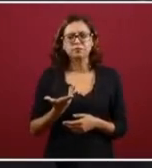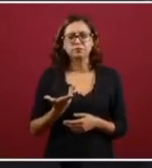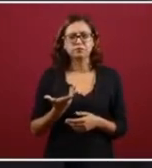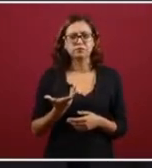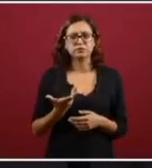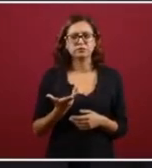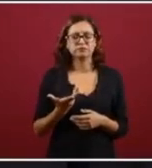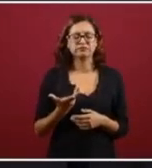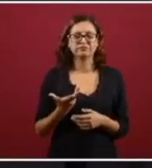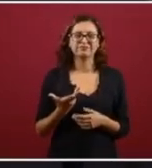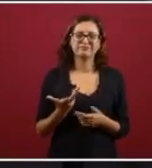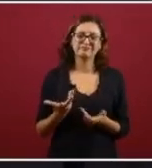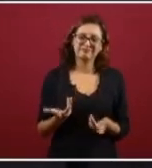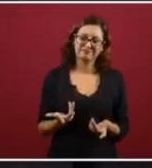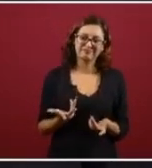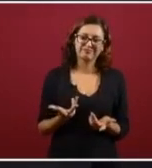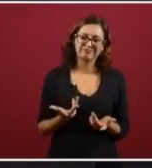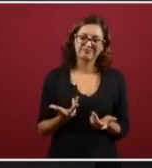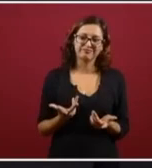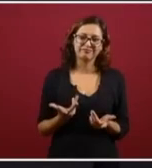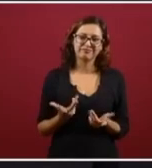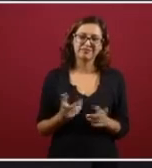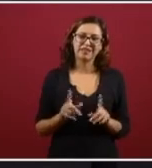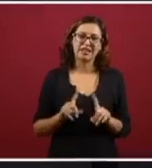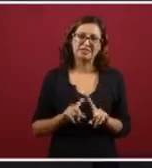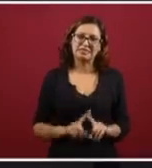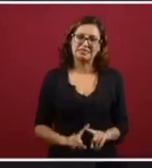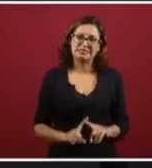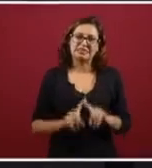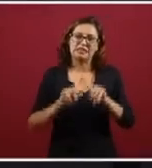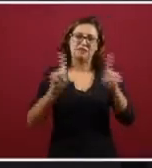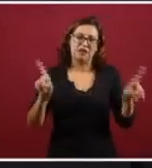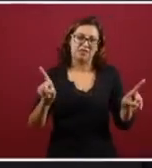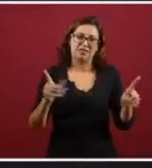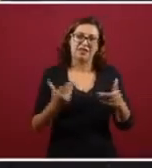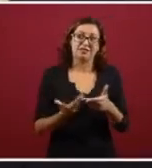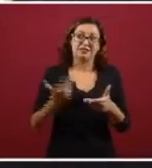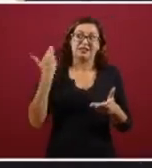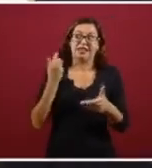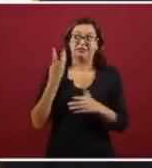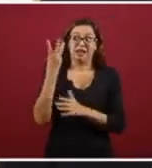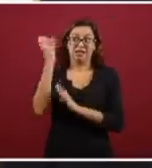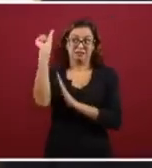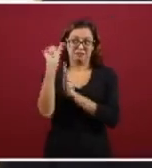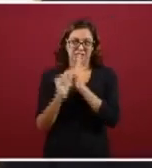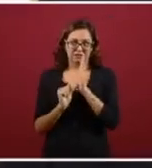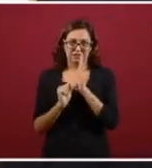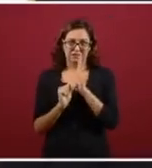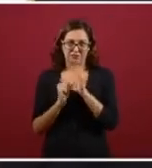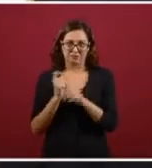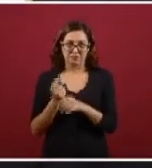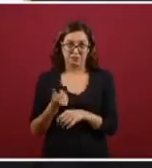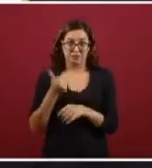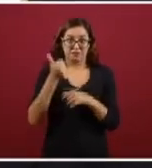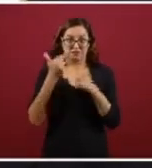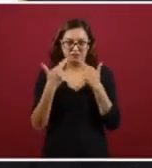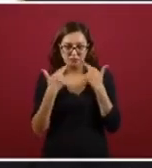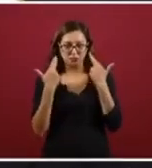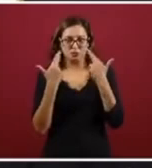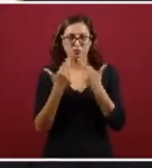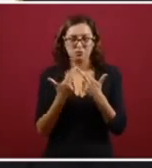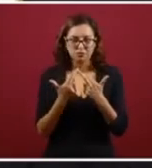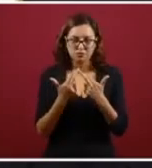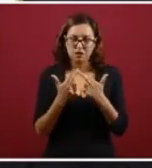diametralmente a la reunión de hace 3 meses con